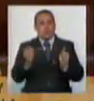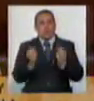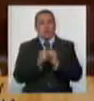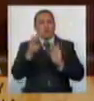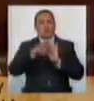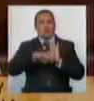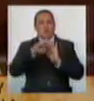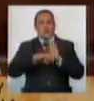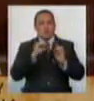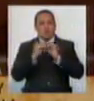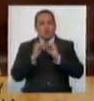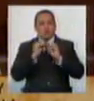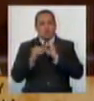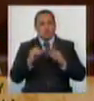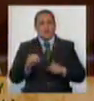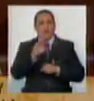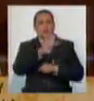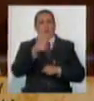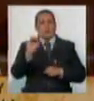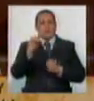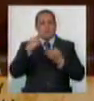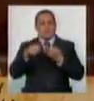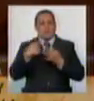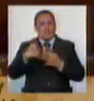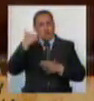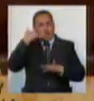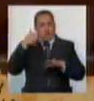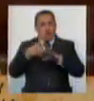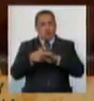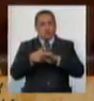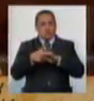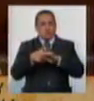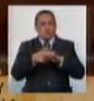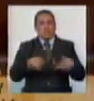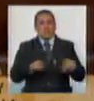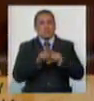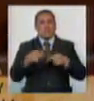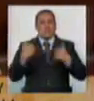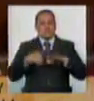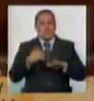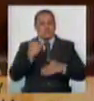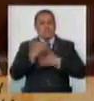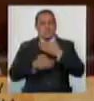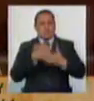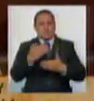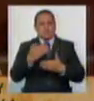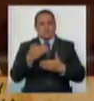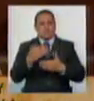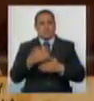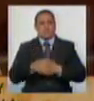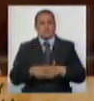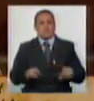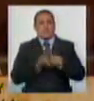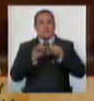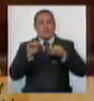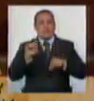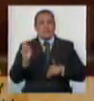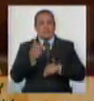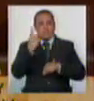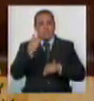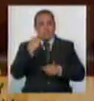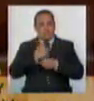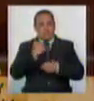de instalación de 40 bloqueadores de telefonía celular que ya se vienen ejecutando. En este primer